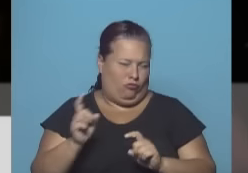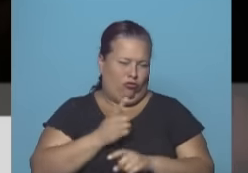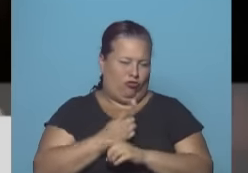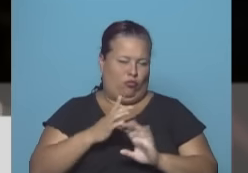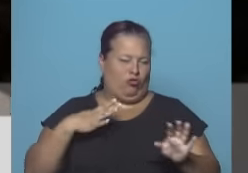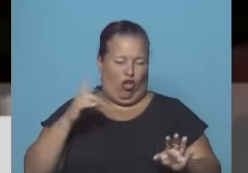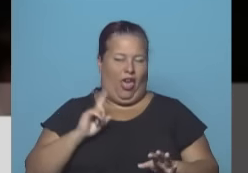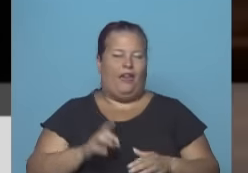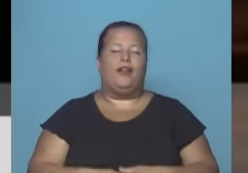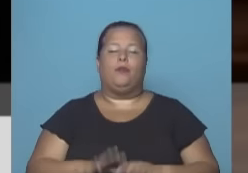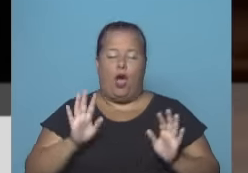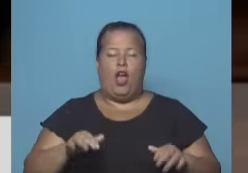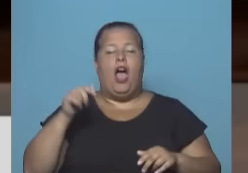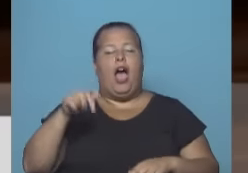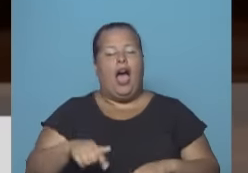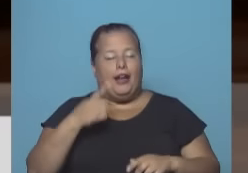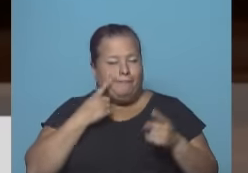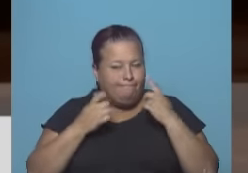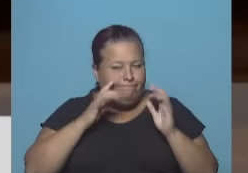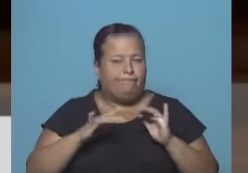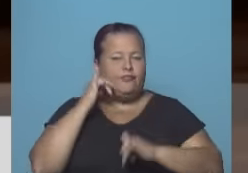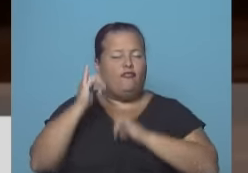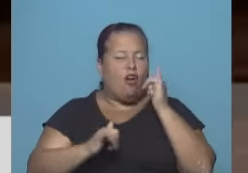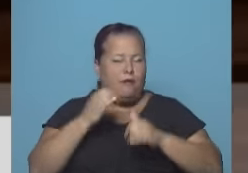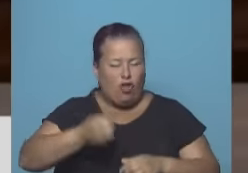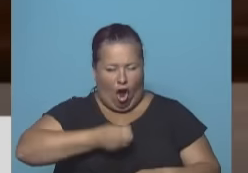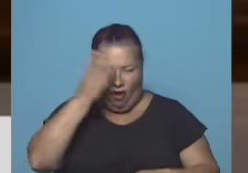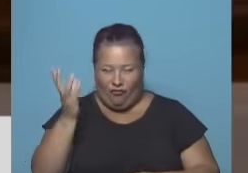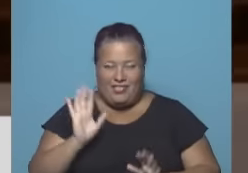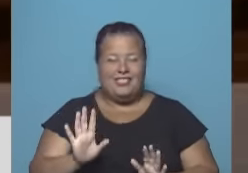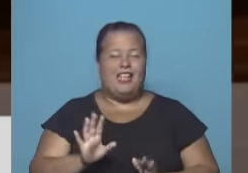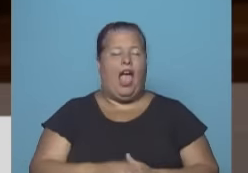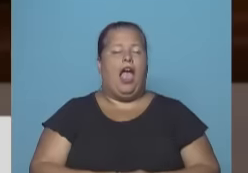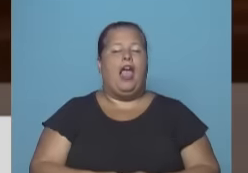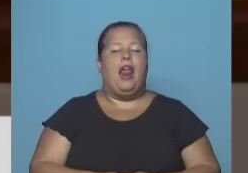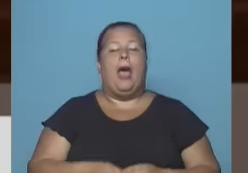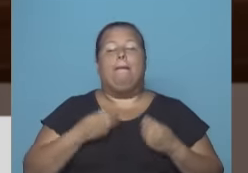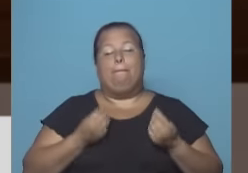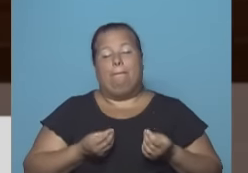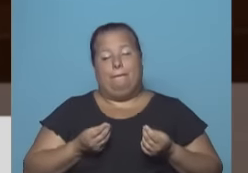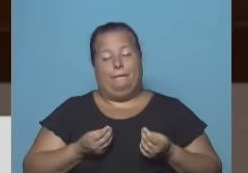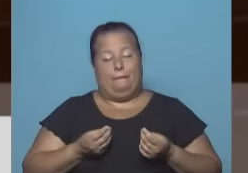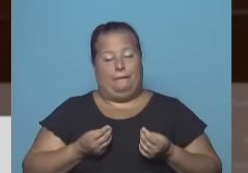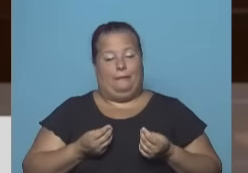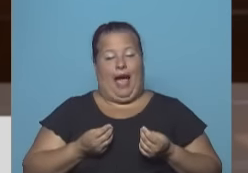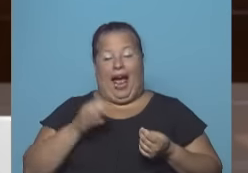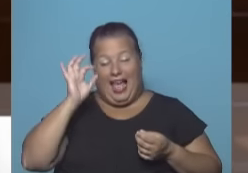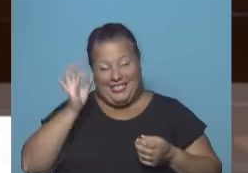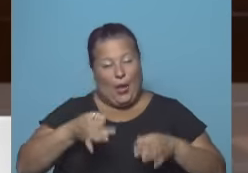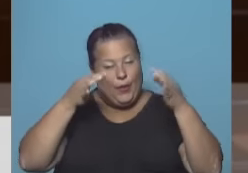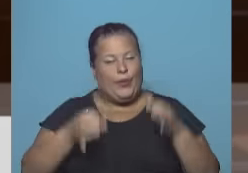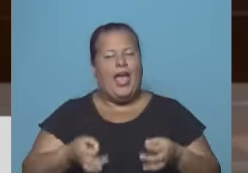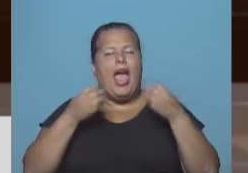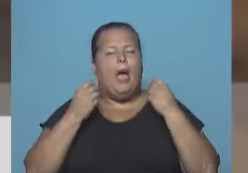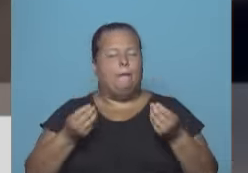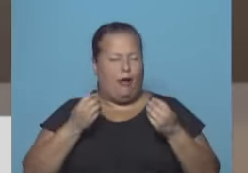esta información. Bueno, nos manejamos con prudencia, con información oficial, para poder tener en claro qué fue lo que